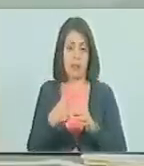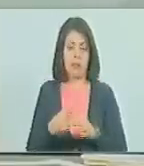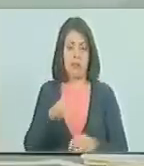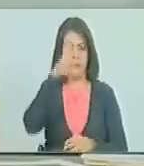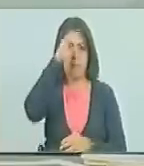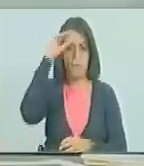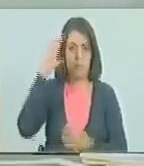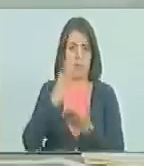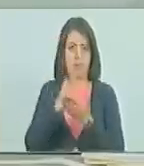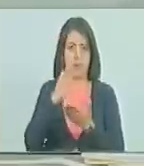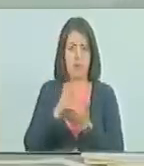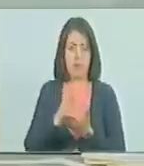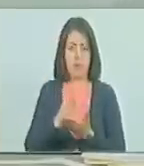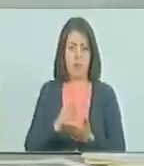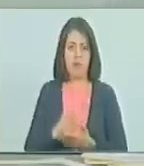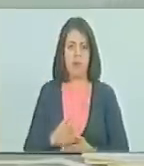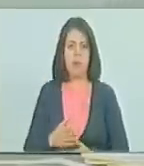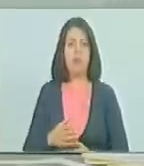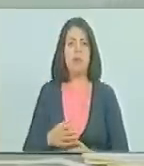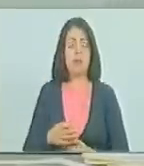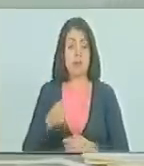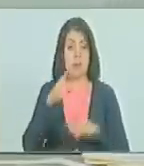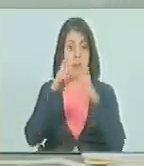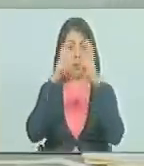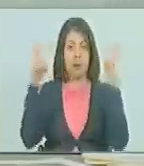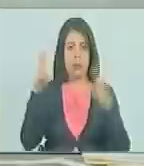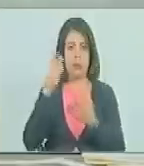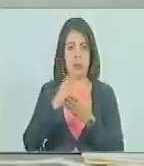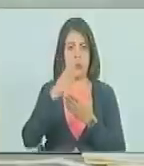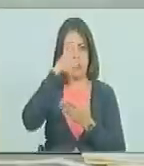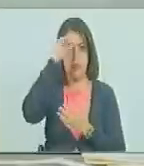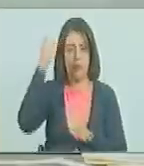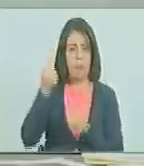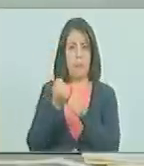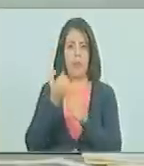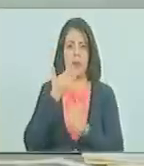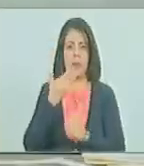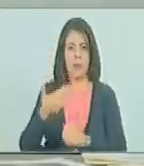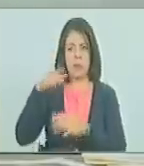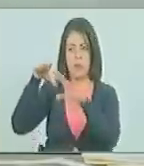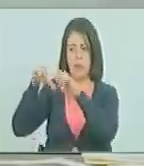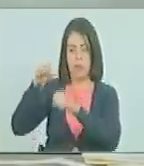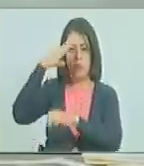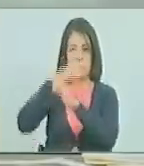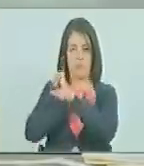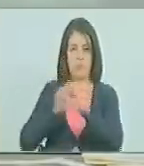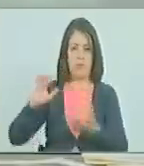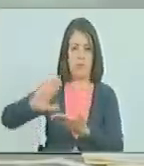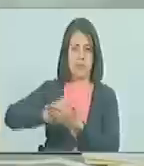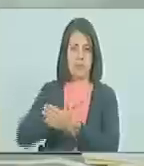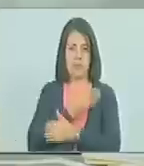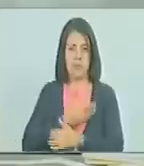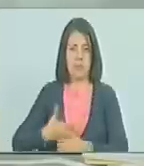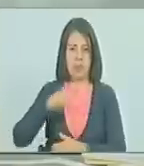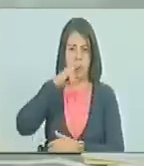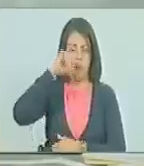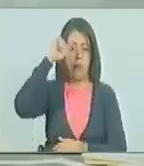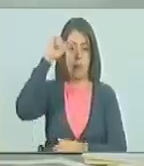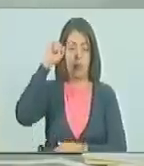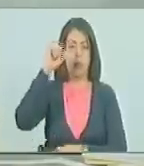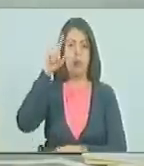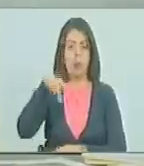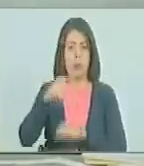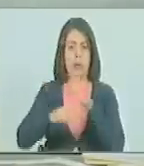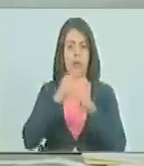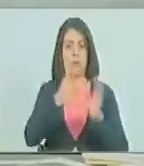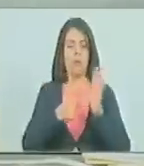Trump siempre apoyó, es la cita de este libro, Trump siempre apoyó y pidió la invasión militar a Venezuela a fin de derrocar al presidente Nicolás Maduro. También